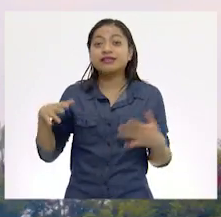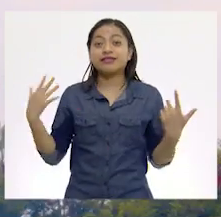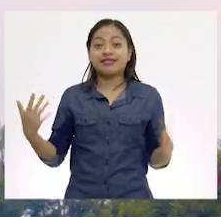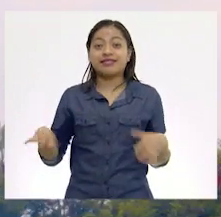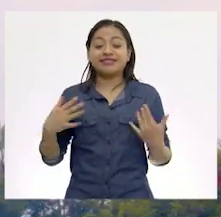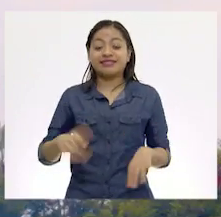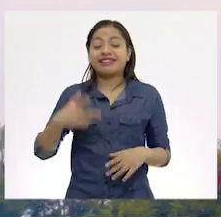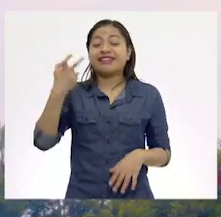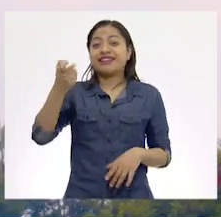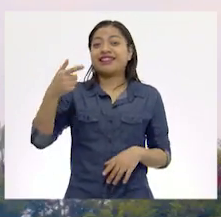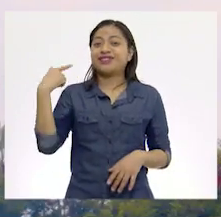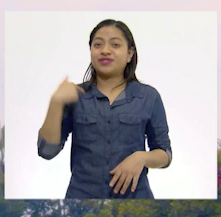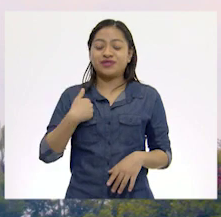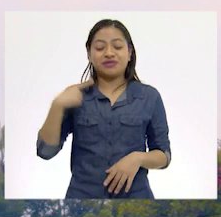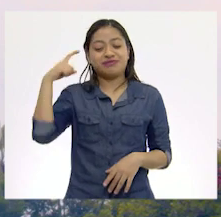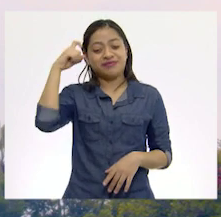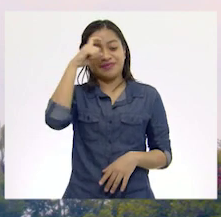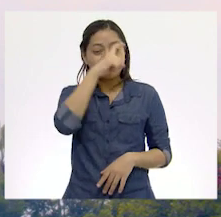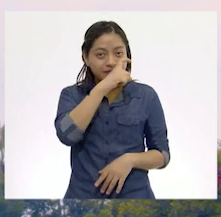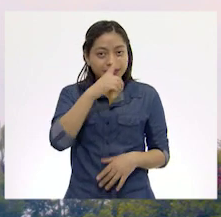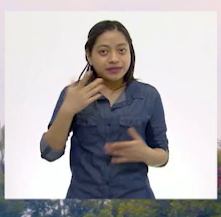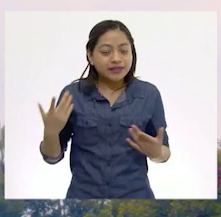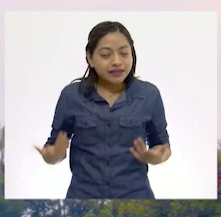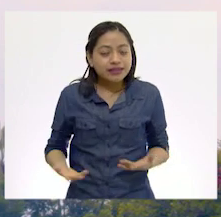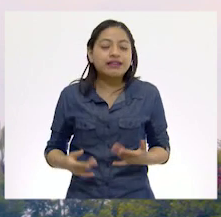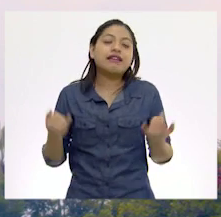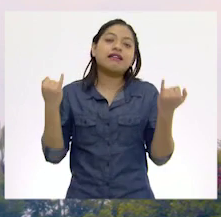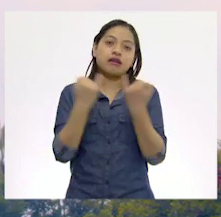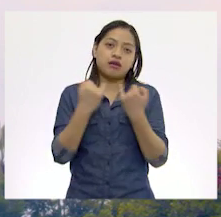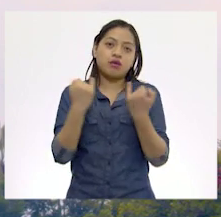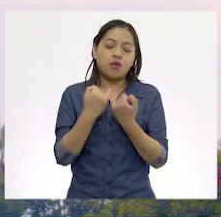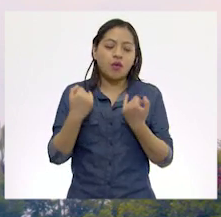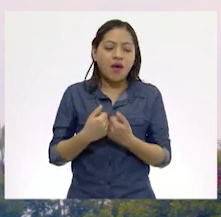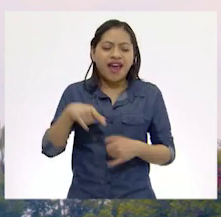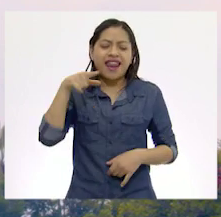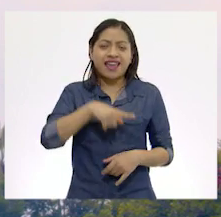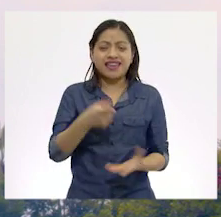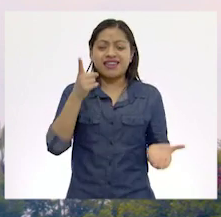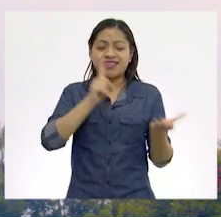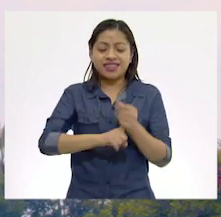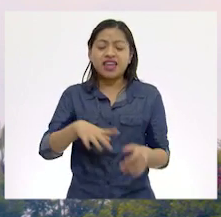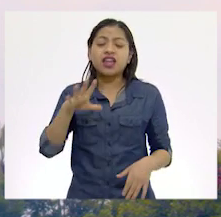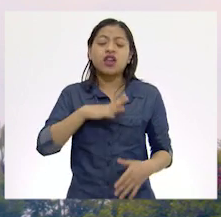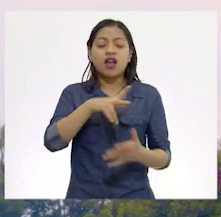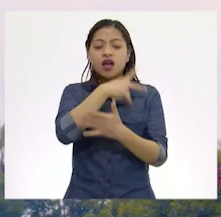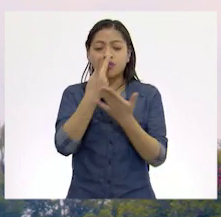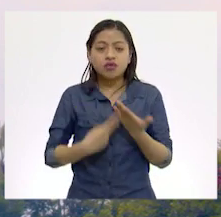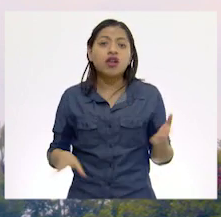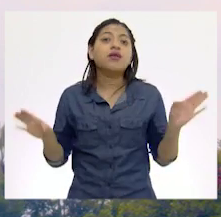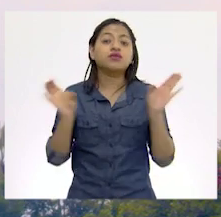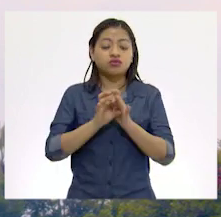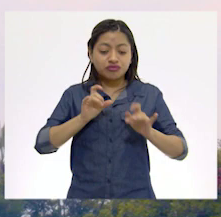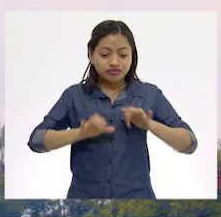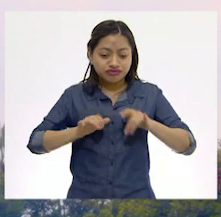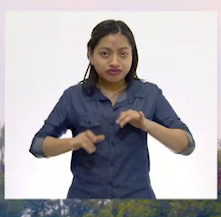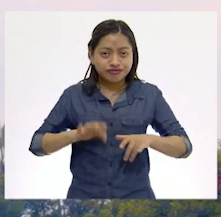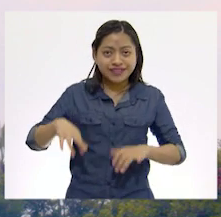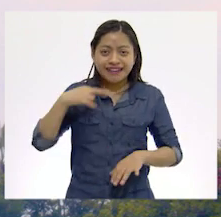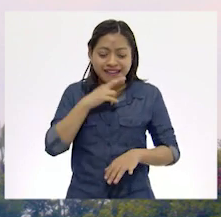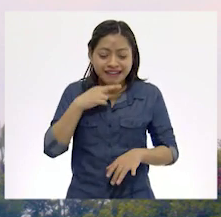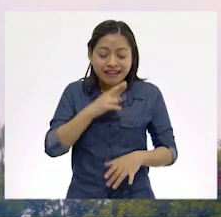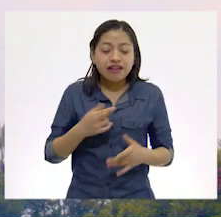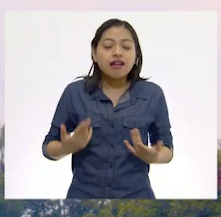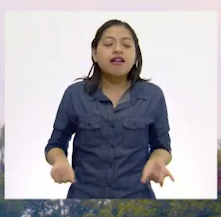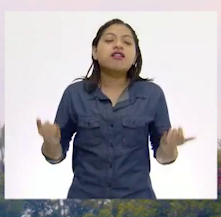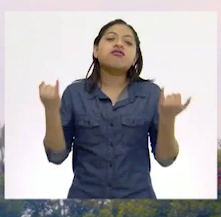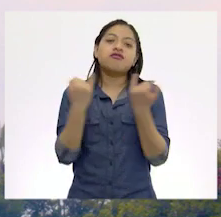mis mayores retos. Y aparte, cómo manejar los programas, escribir rápido en el teclado, también